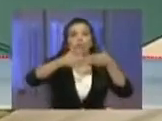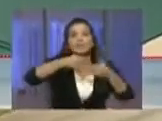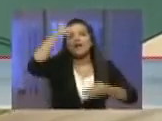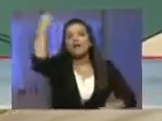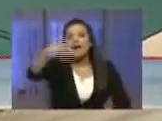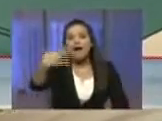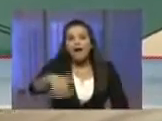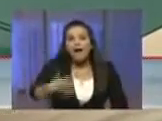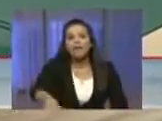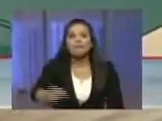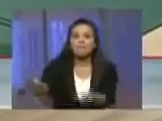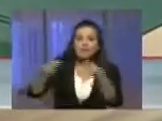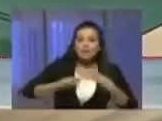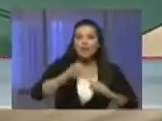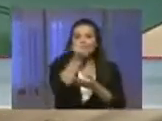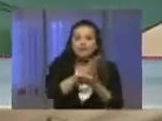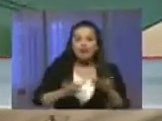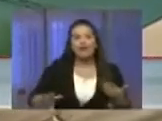carísima